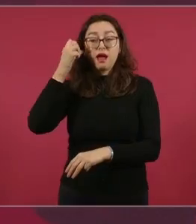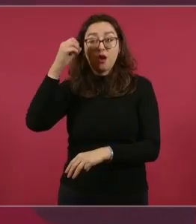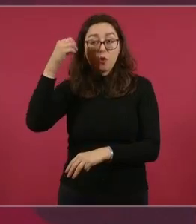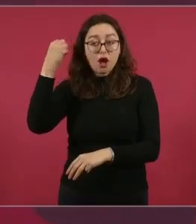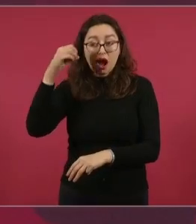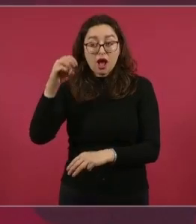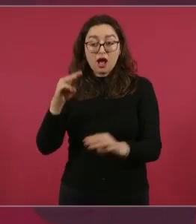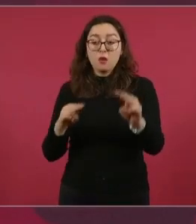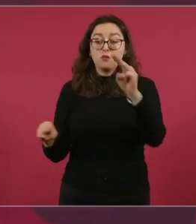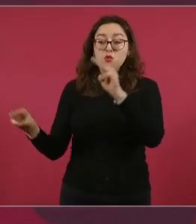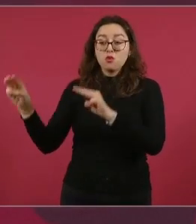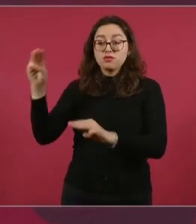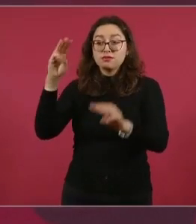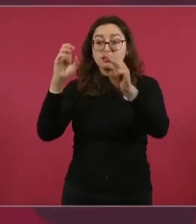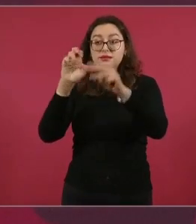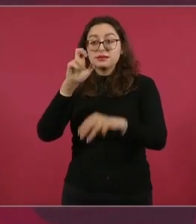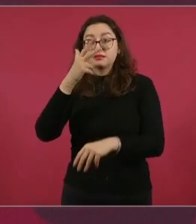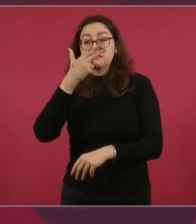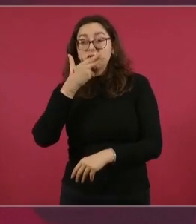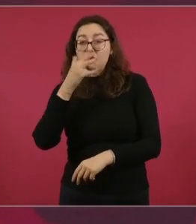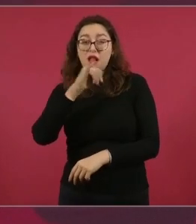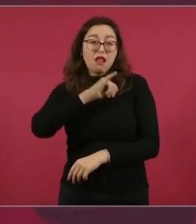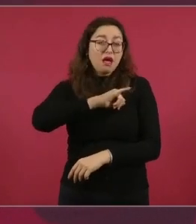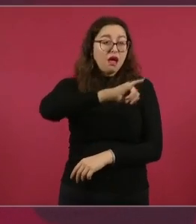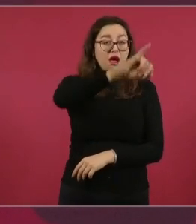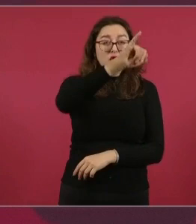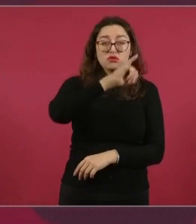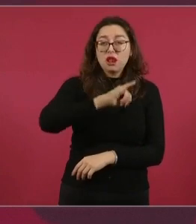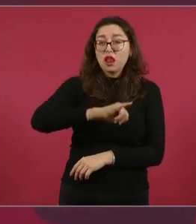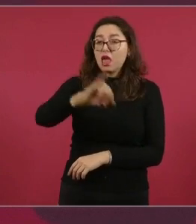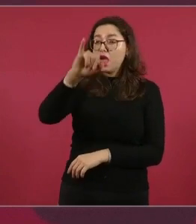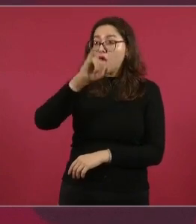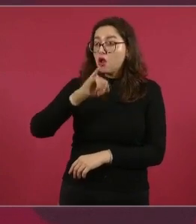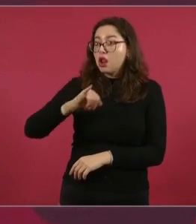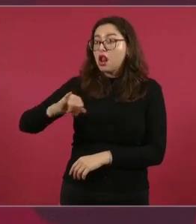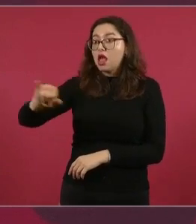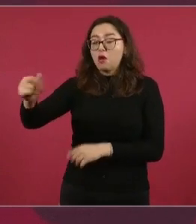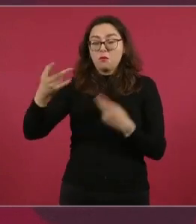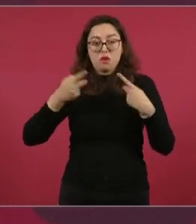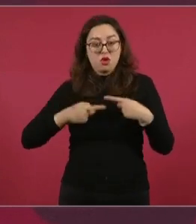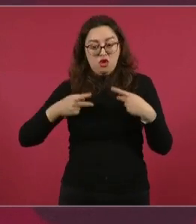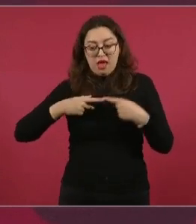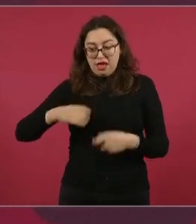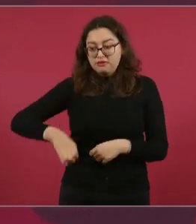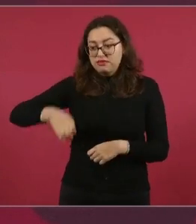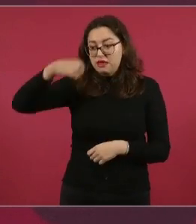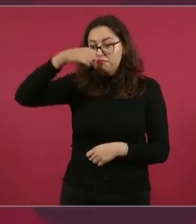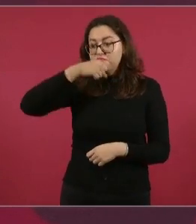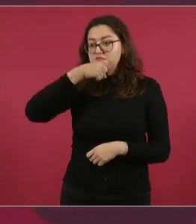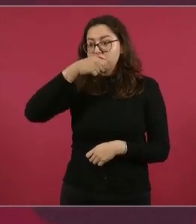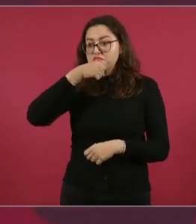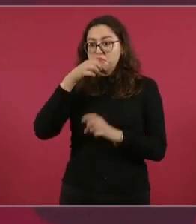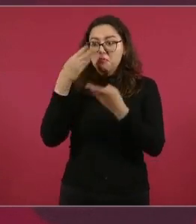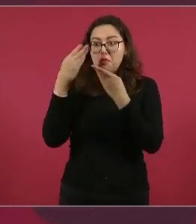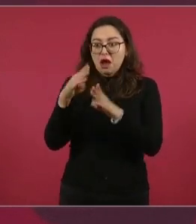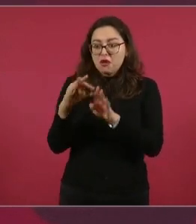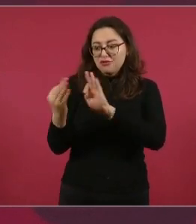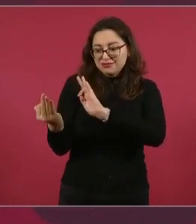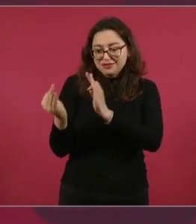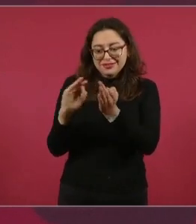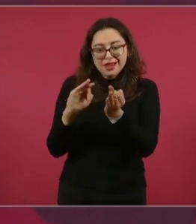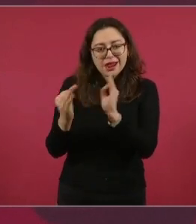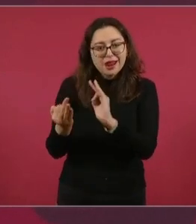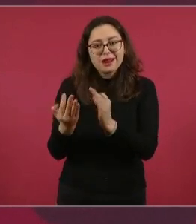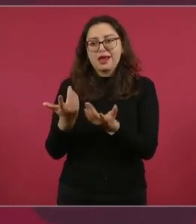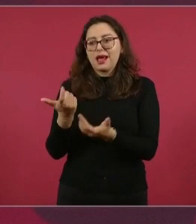en los pueblos más apartados, para que los adultos mayores puedan cobrar lo que por derecho les corresponde,